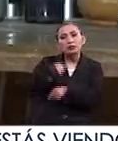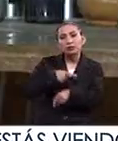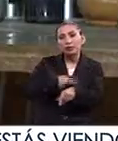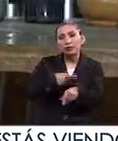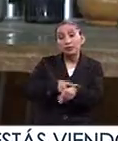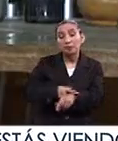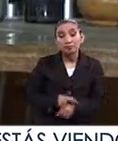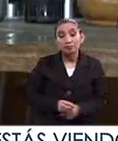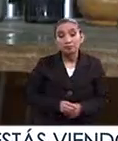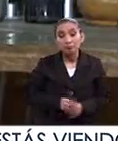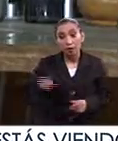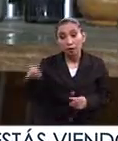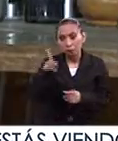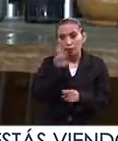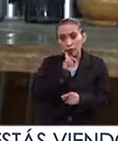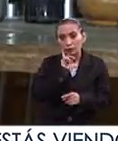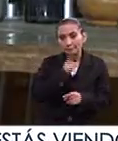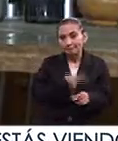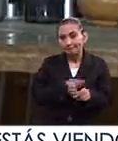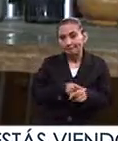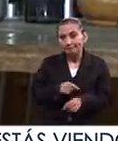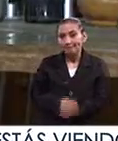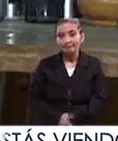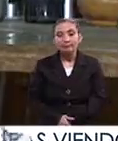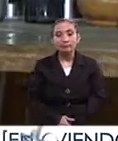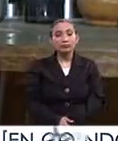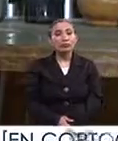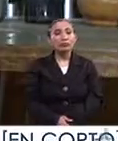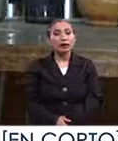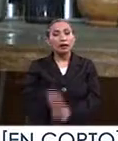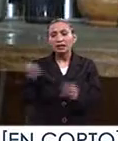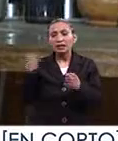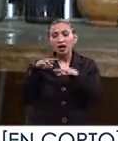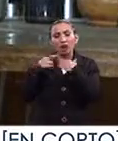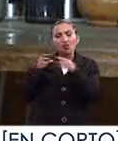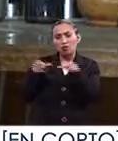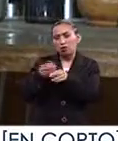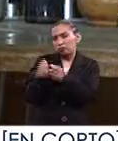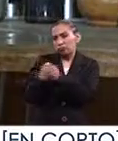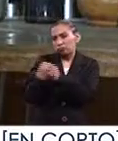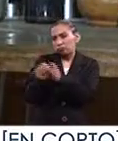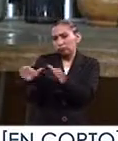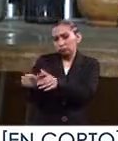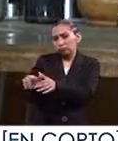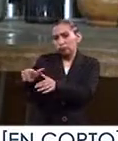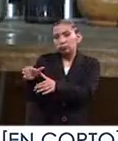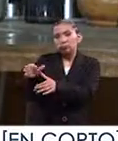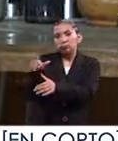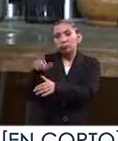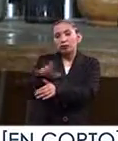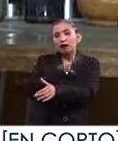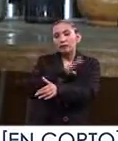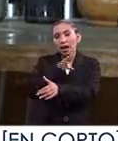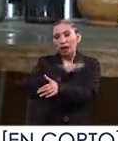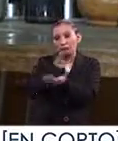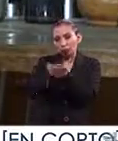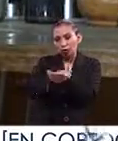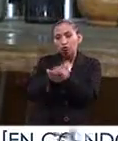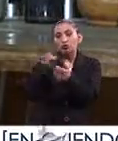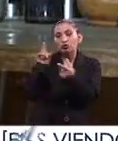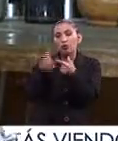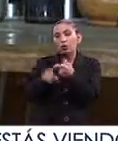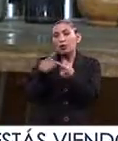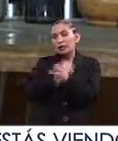paciente, ¿no? Con la paciente en este caso, ¿no? Que era, fue una reunión muy, muy íntima, ¿no? Estaba el esposo,